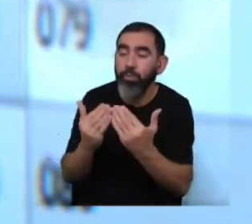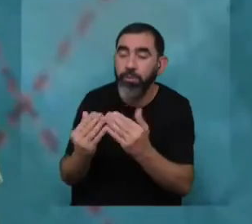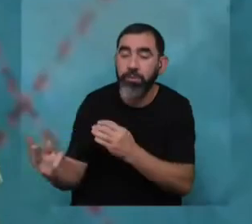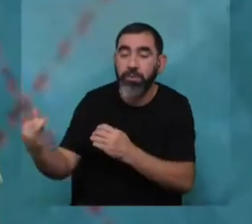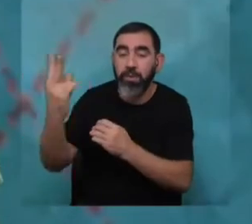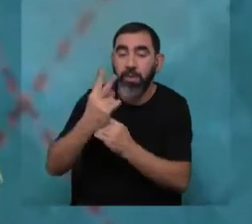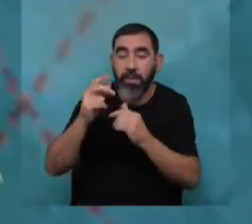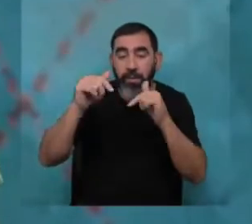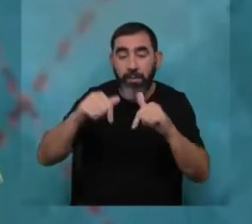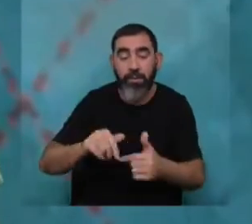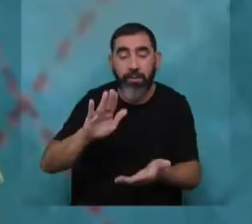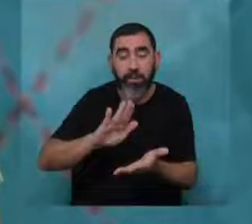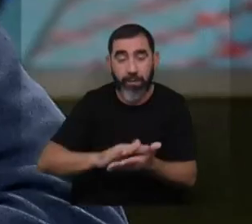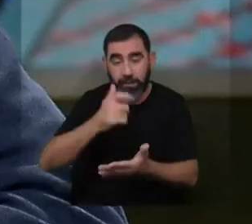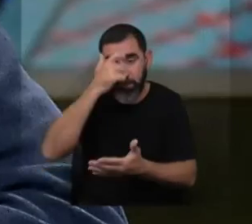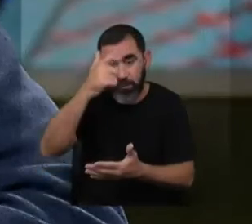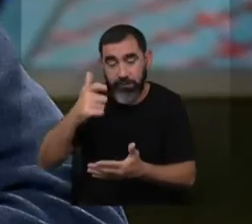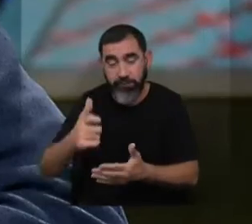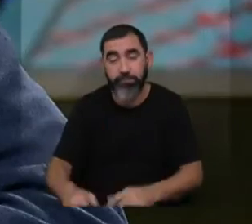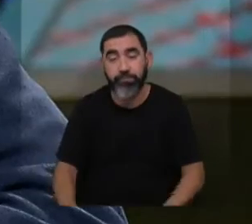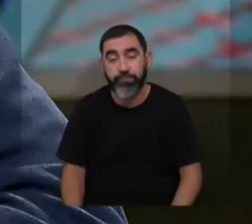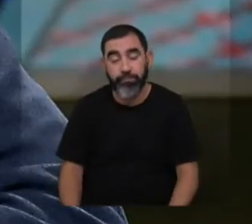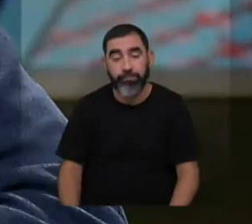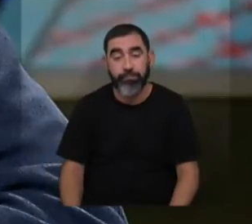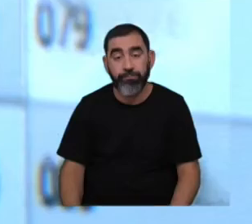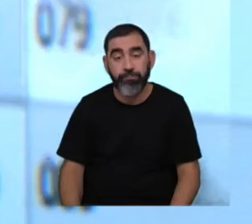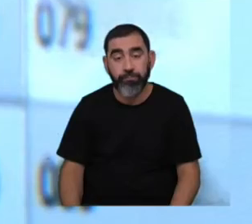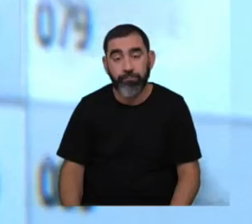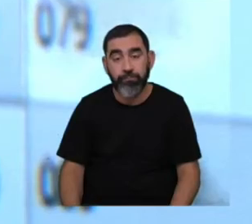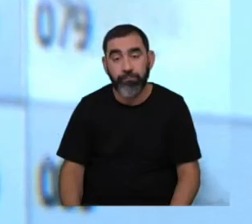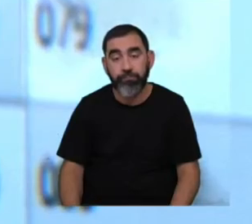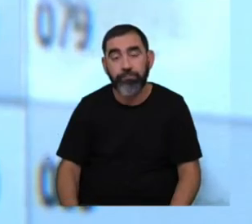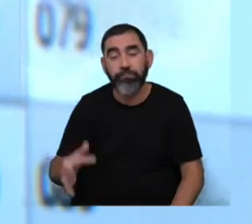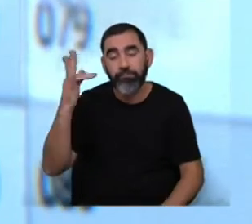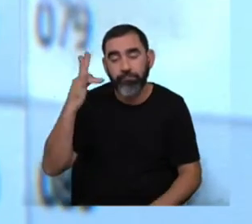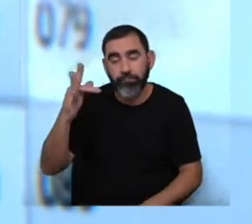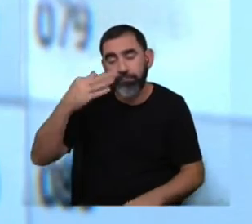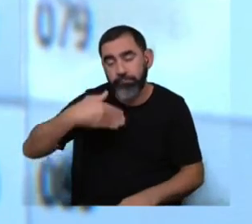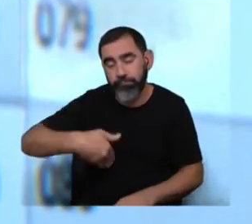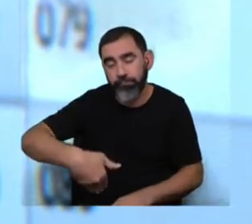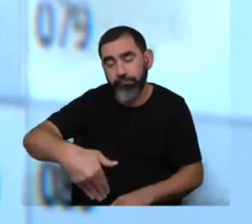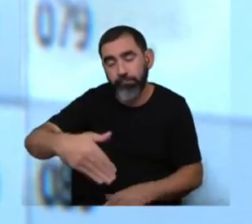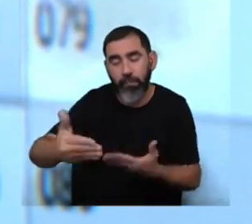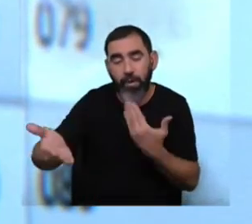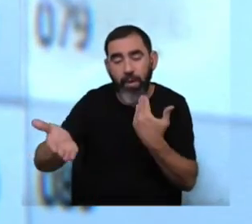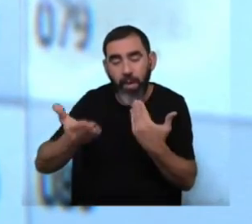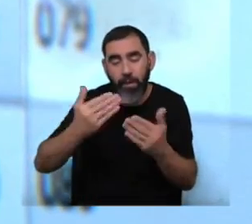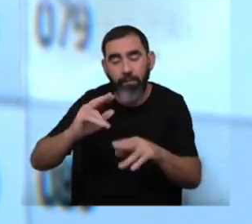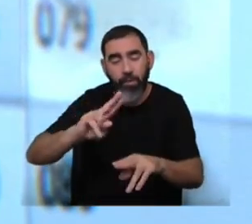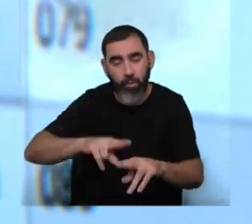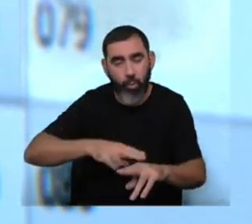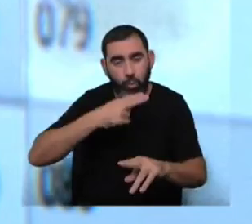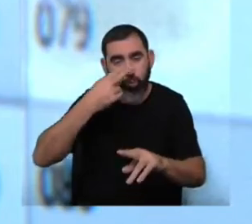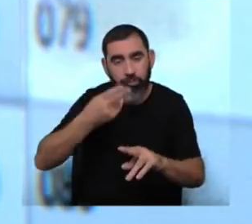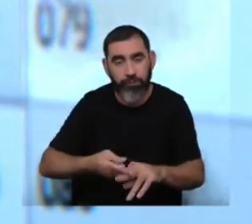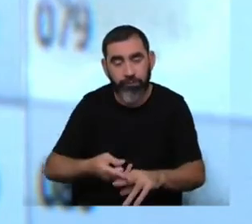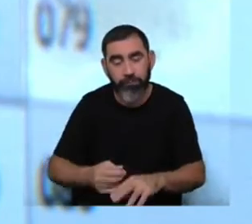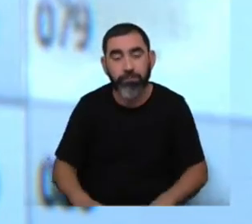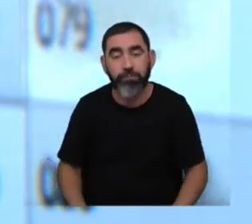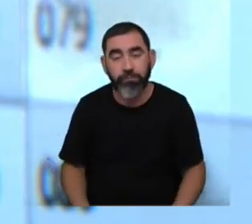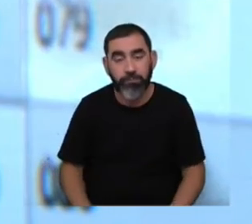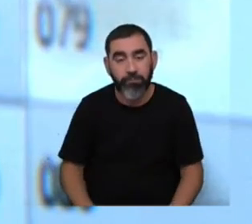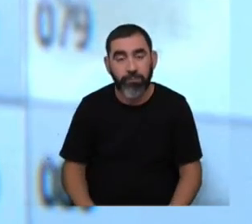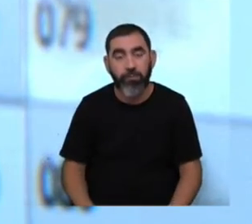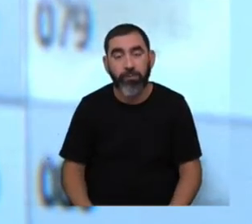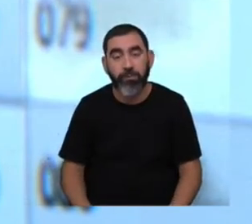por acompañarnos en Sobre Ciencia y como dije recién, esto es una tarea en marcha, tiene todo lo que resta por encontrar